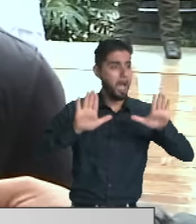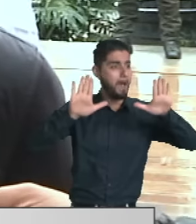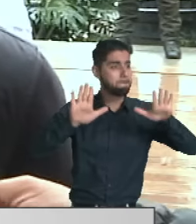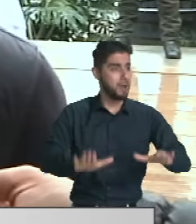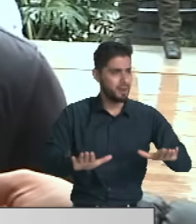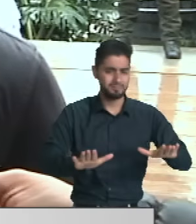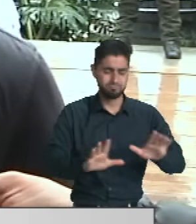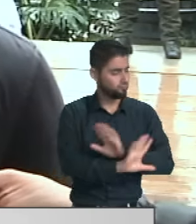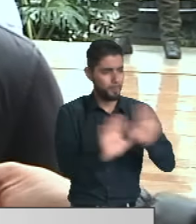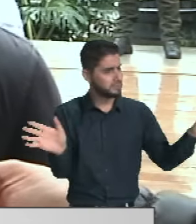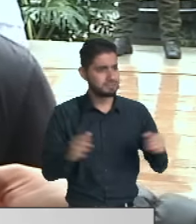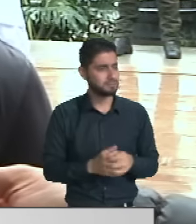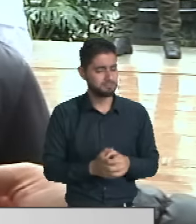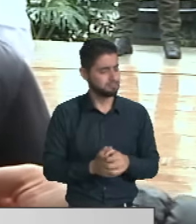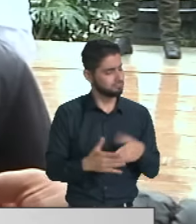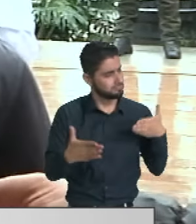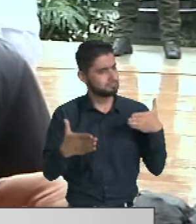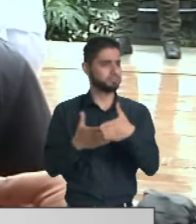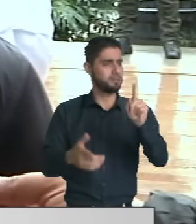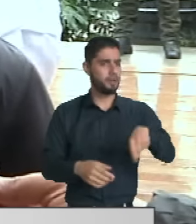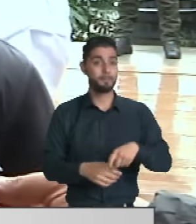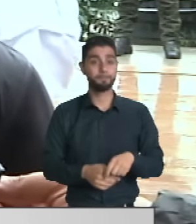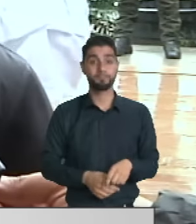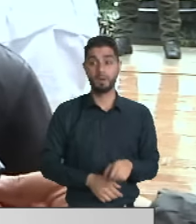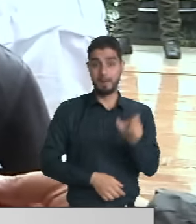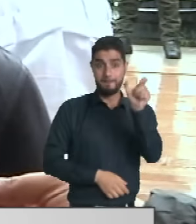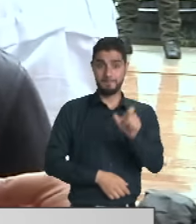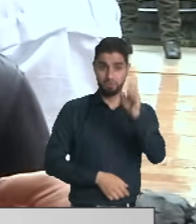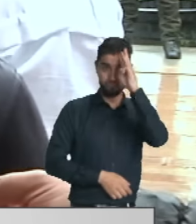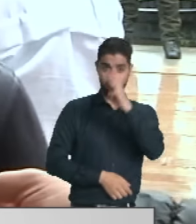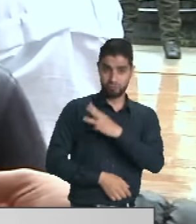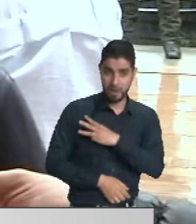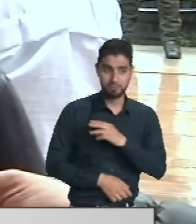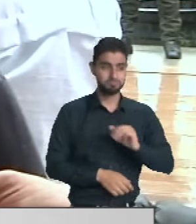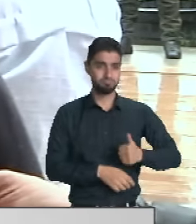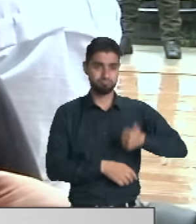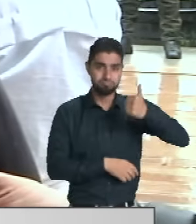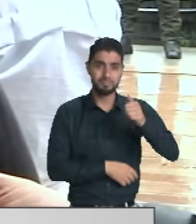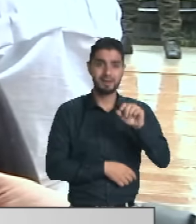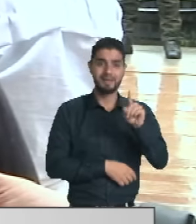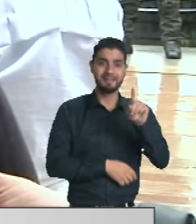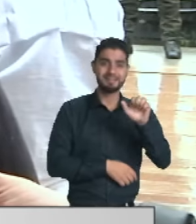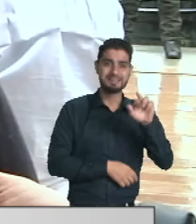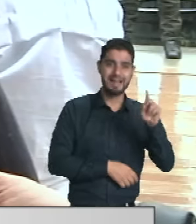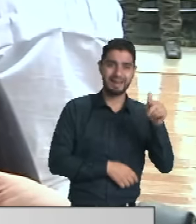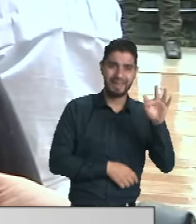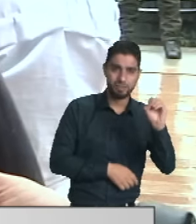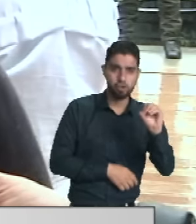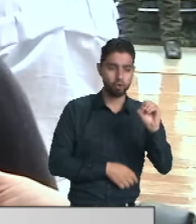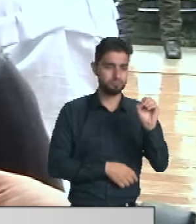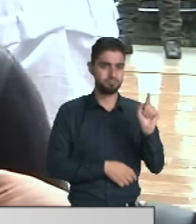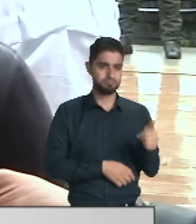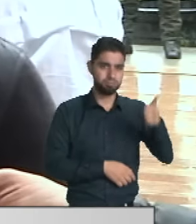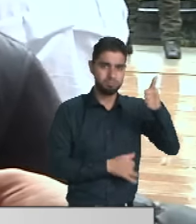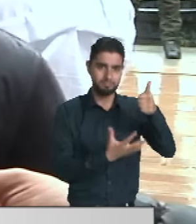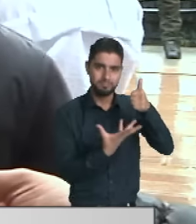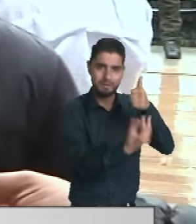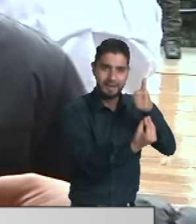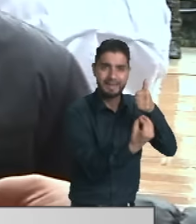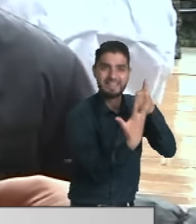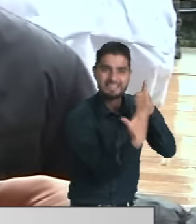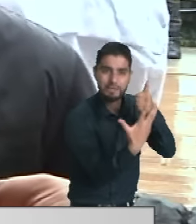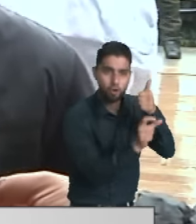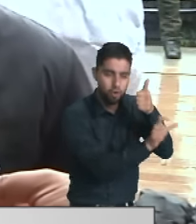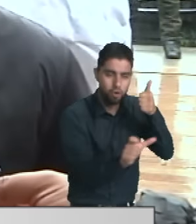a un soldado, este sargento que infortunadamente perdió la vida acompañado de sus 5 soldados de su pelotón, le queda muy difícil desde